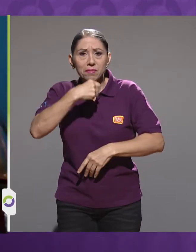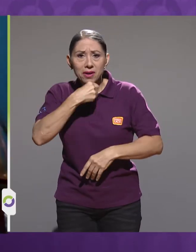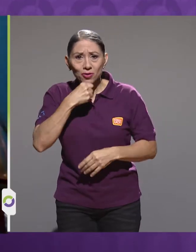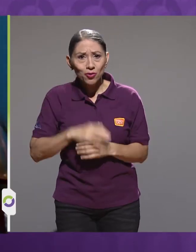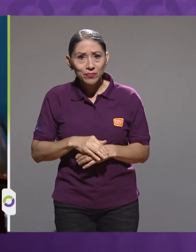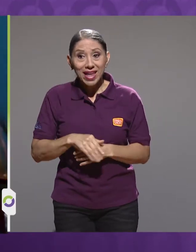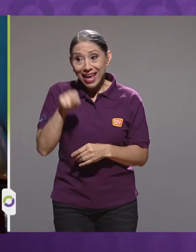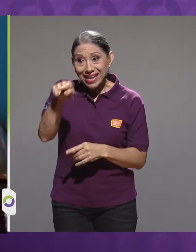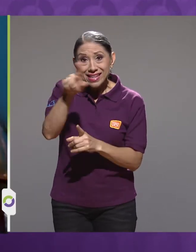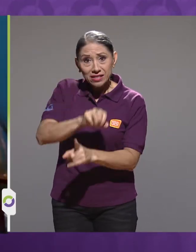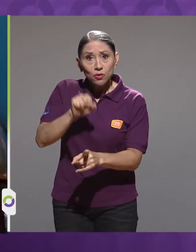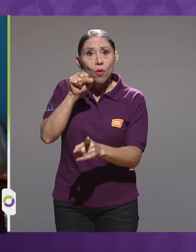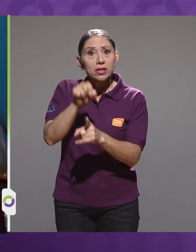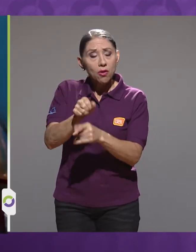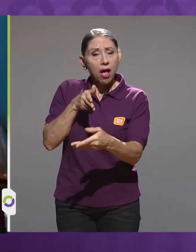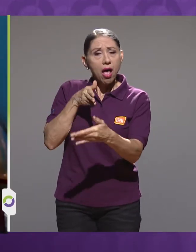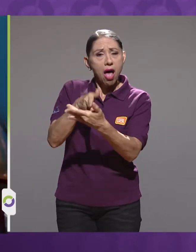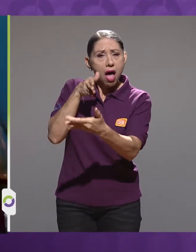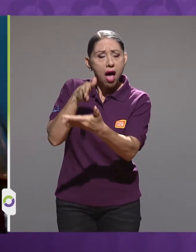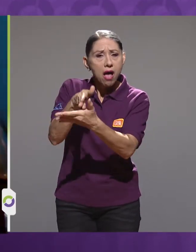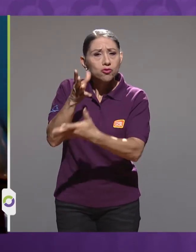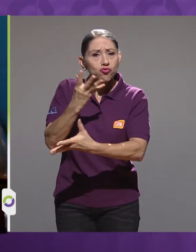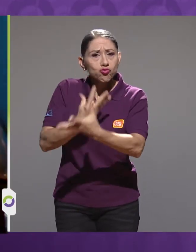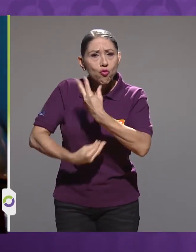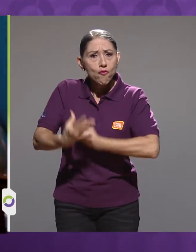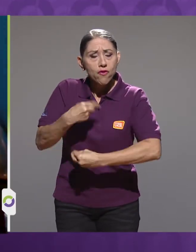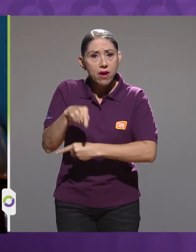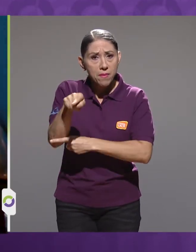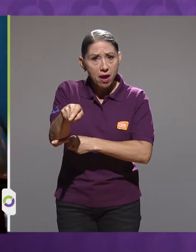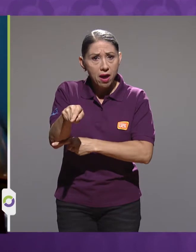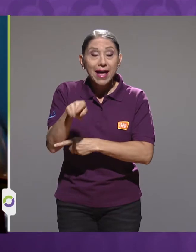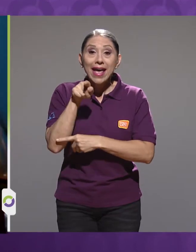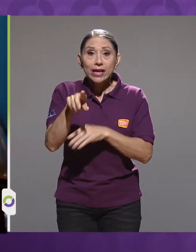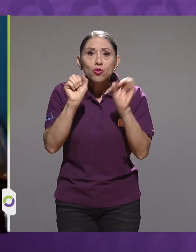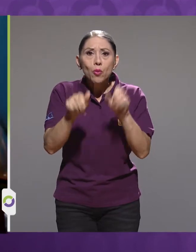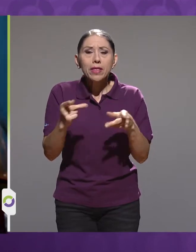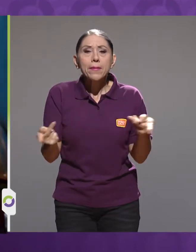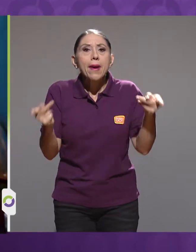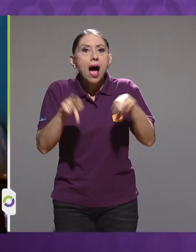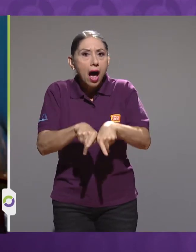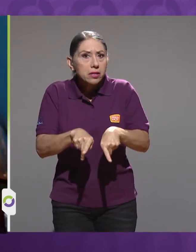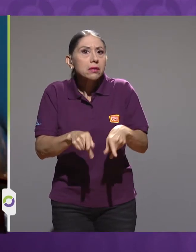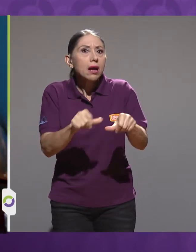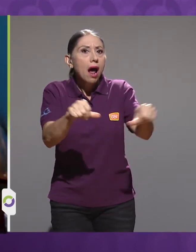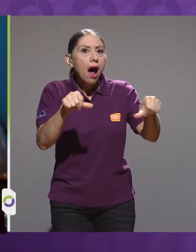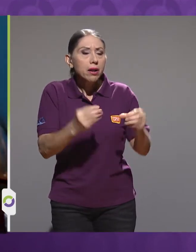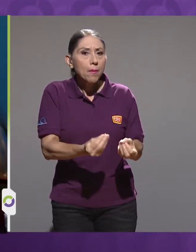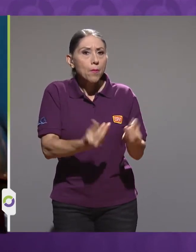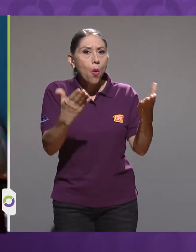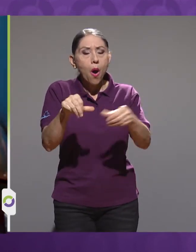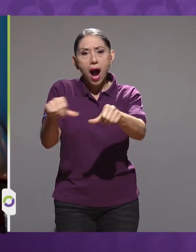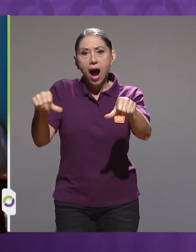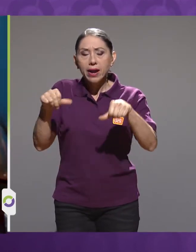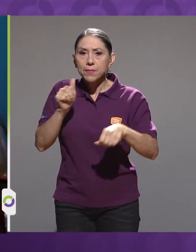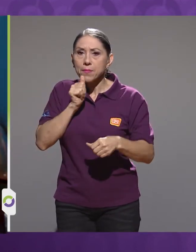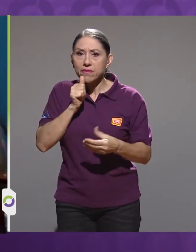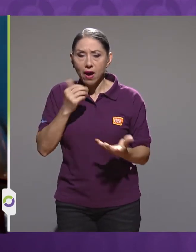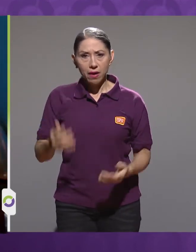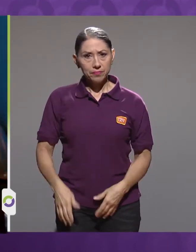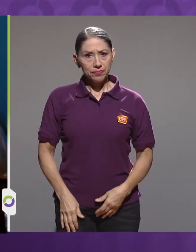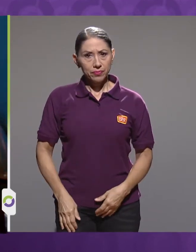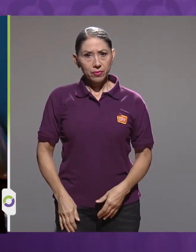le causa daño o sufrimiento. Y estas acciones se pueden dar en el espacio tanto de lo público como de lo